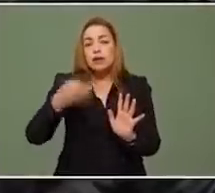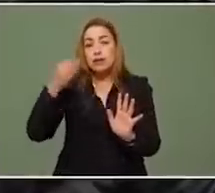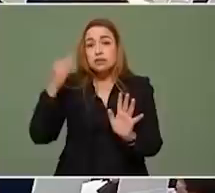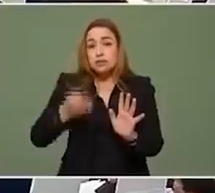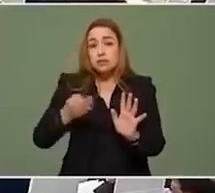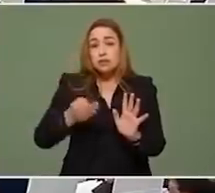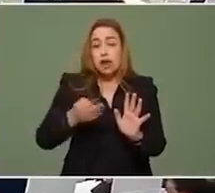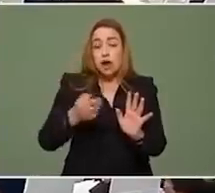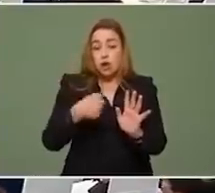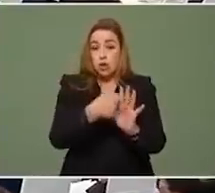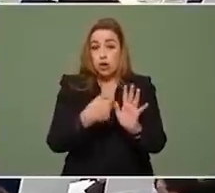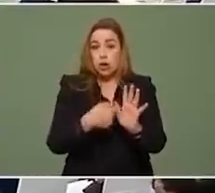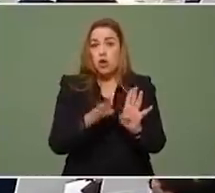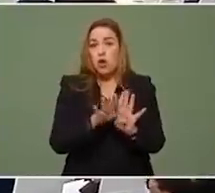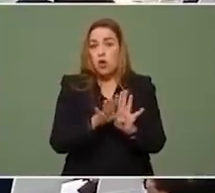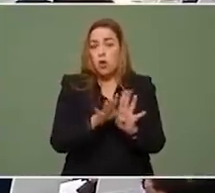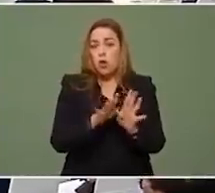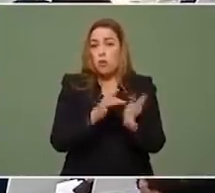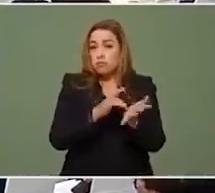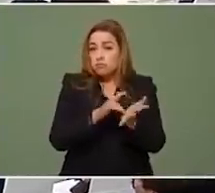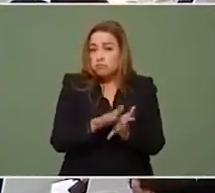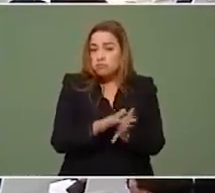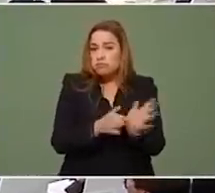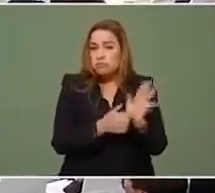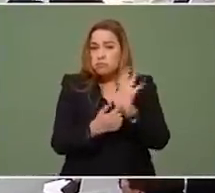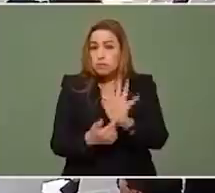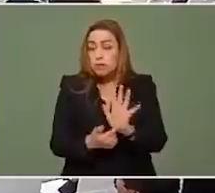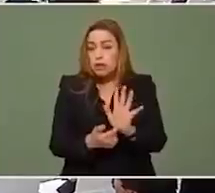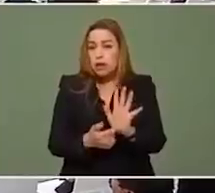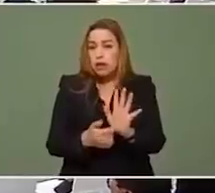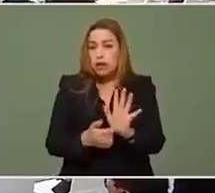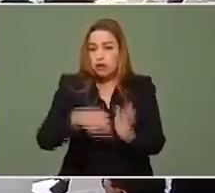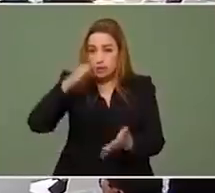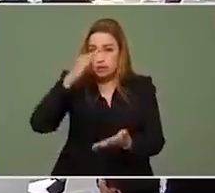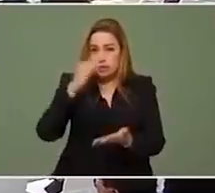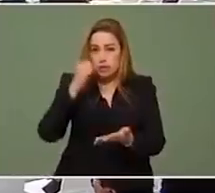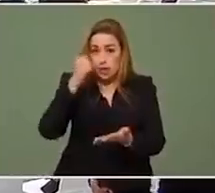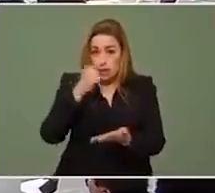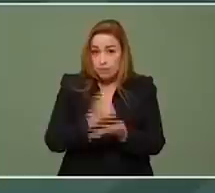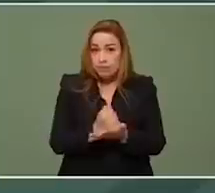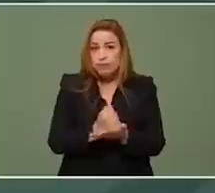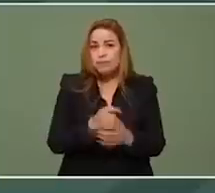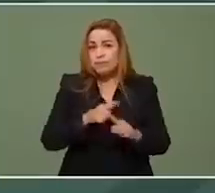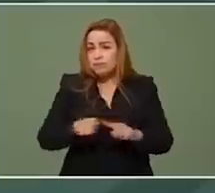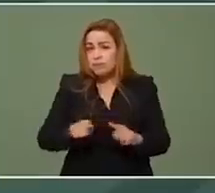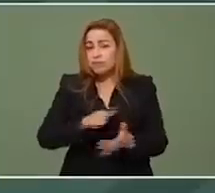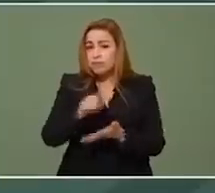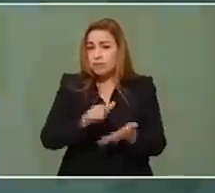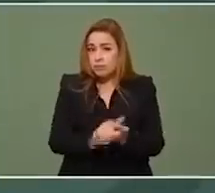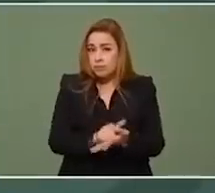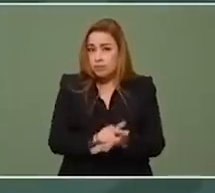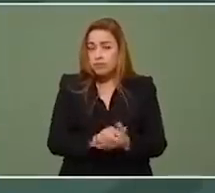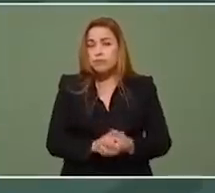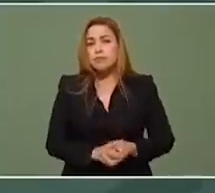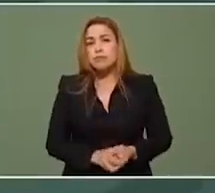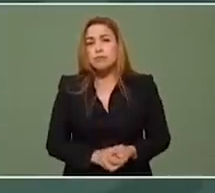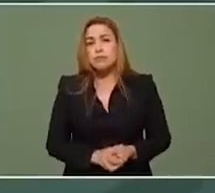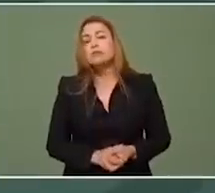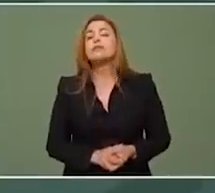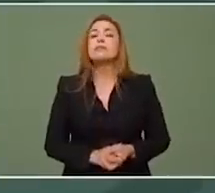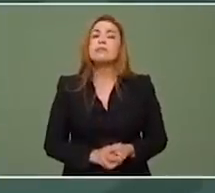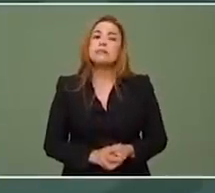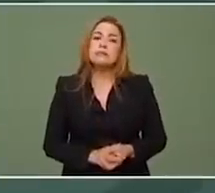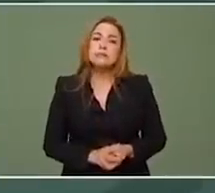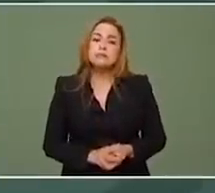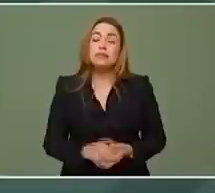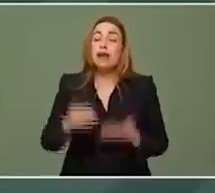vengan de éste yo no estoy de acuerdo con la